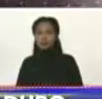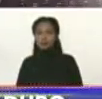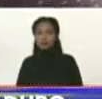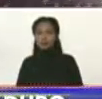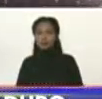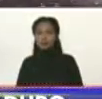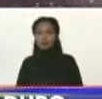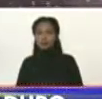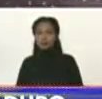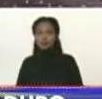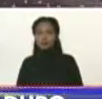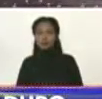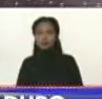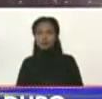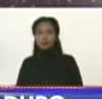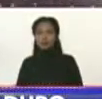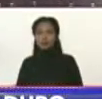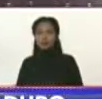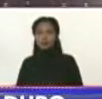Bonsoir.